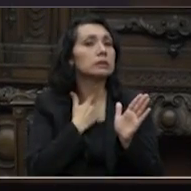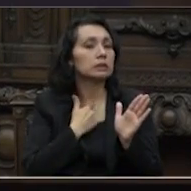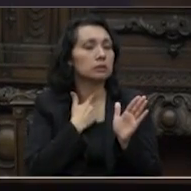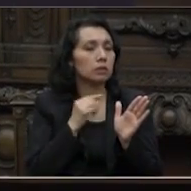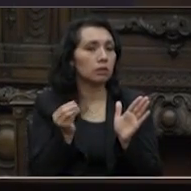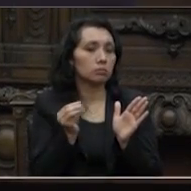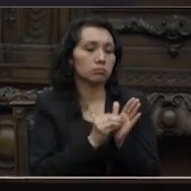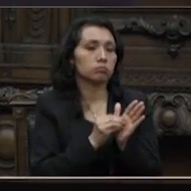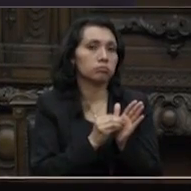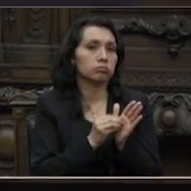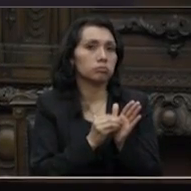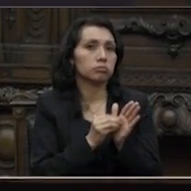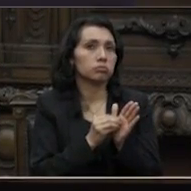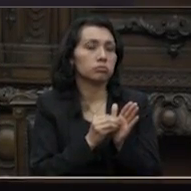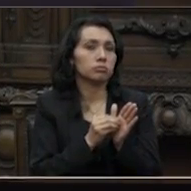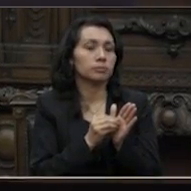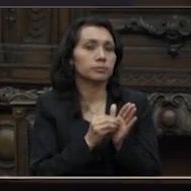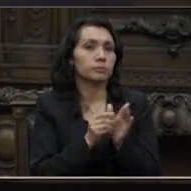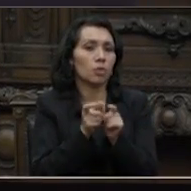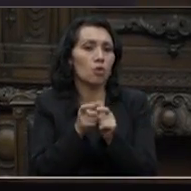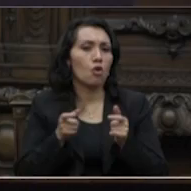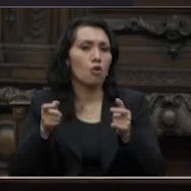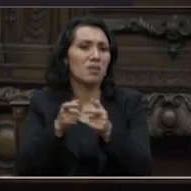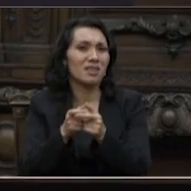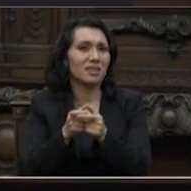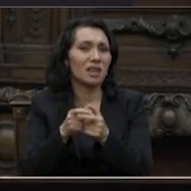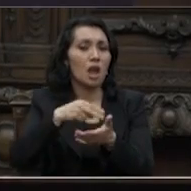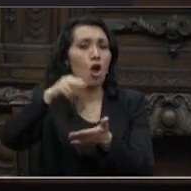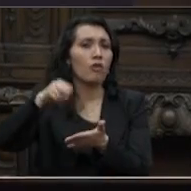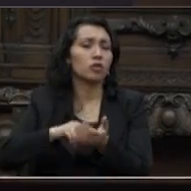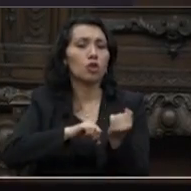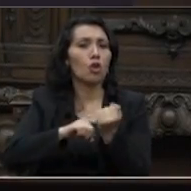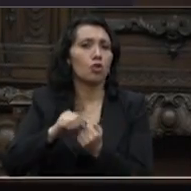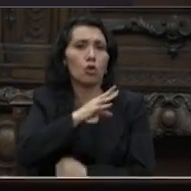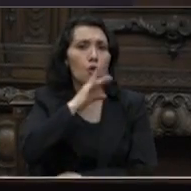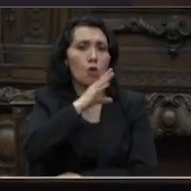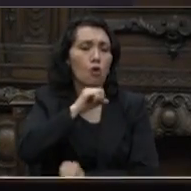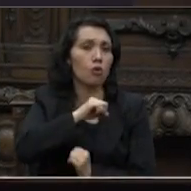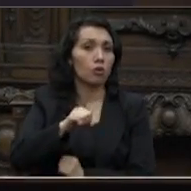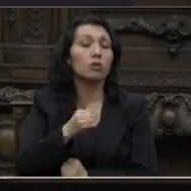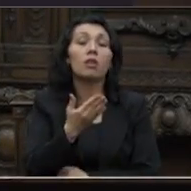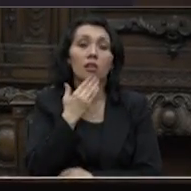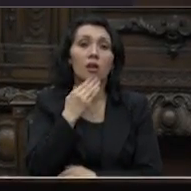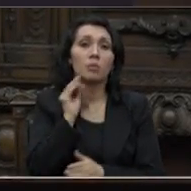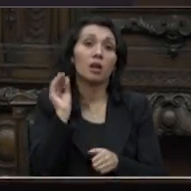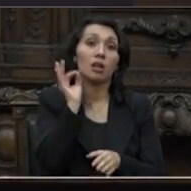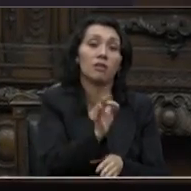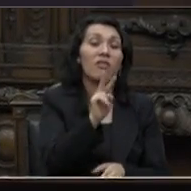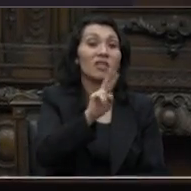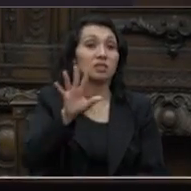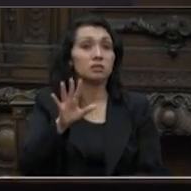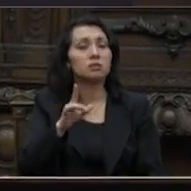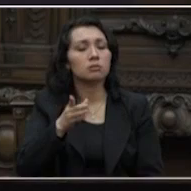interesantemente por el Comité de la Convención contra el Racismo, en la recomendación 25, y